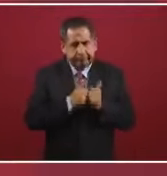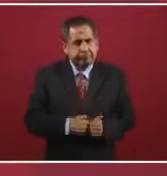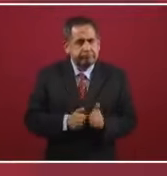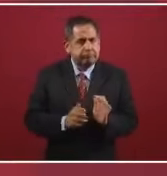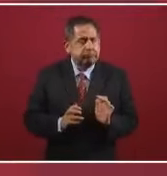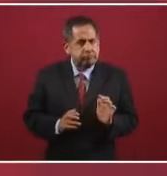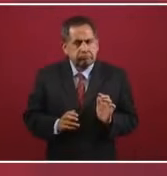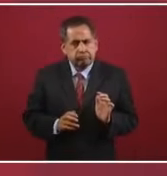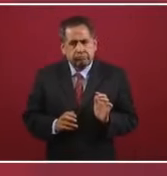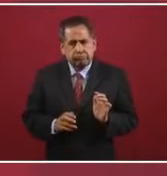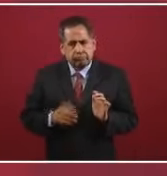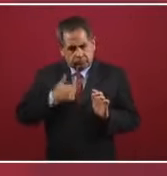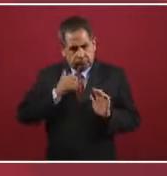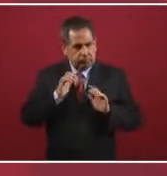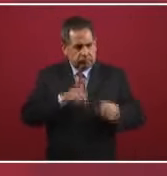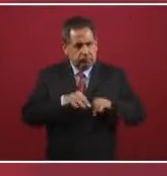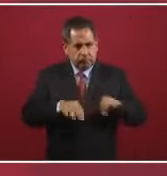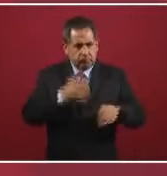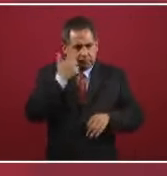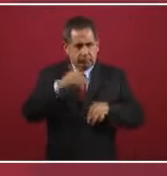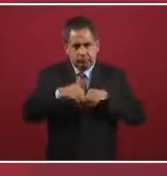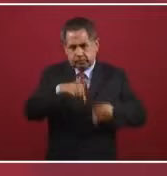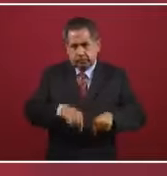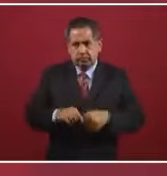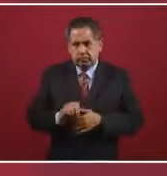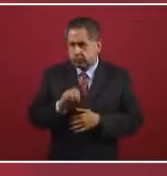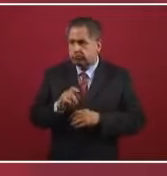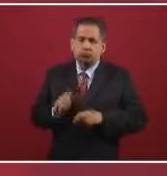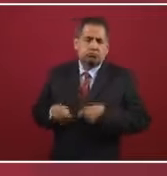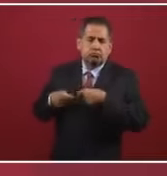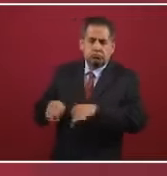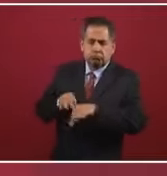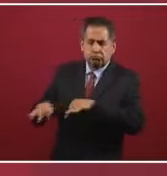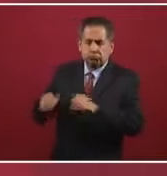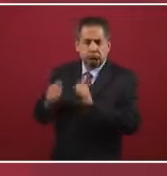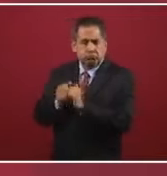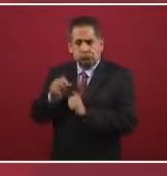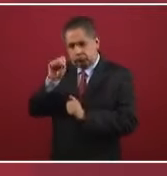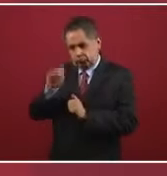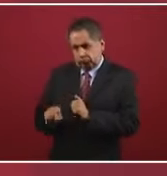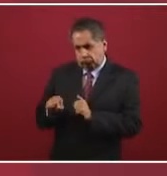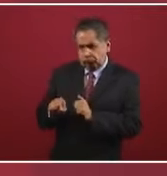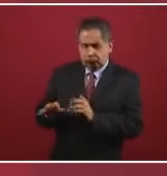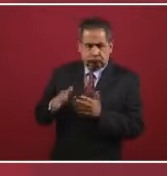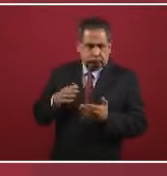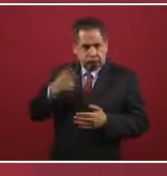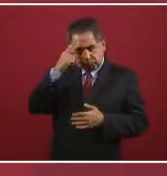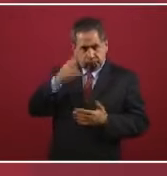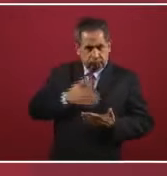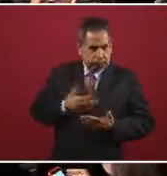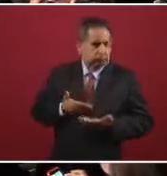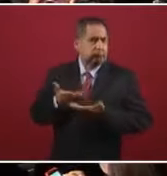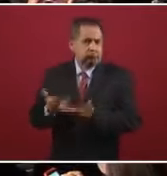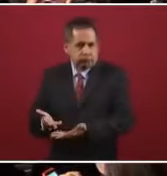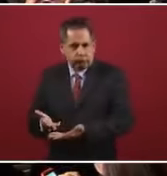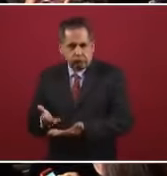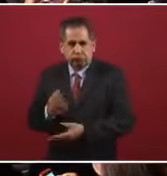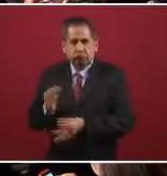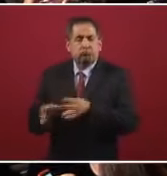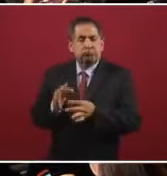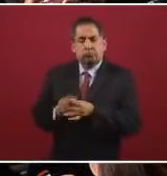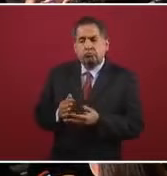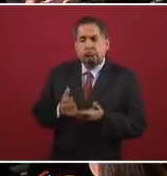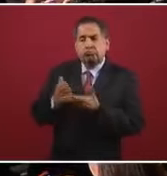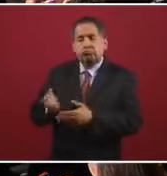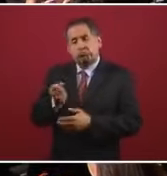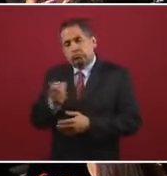y por lo tanto y queremos trabajar. Y entonces están trabajando en el sur de México. Eso es lo que México ofreció y le ofrecemos a